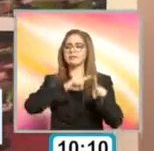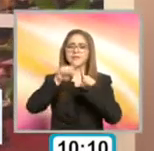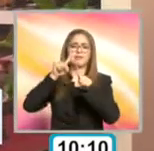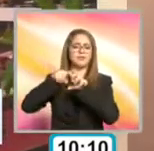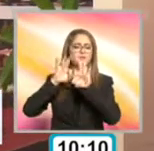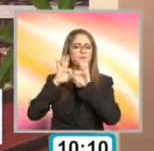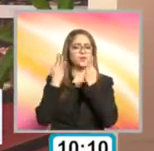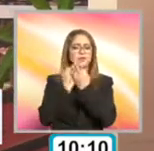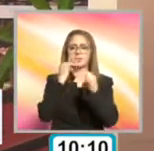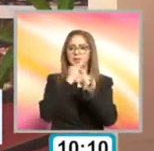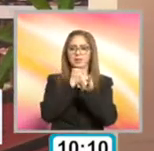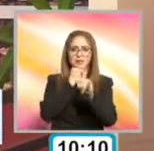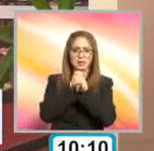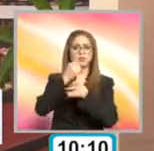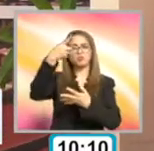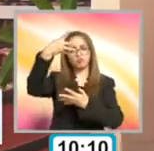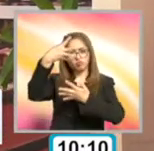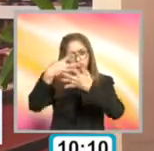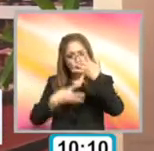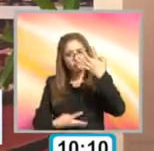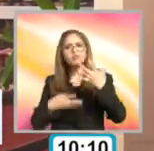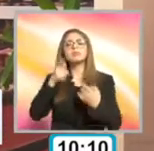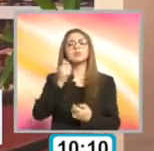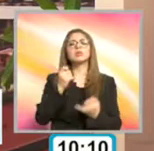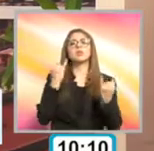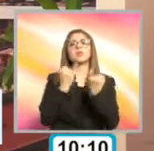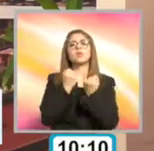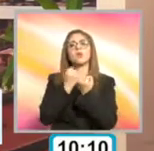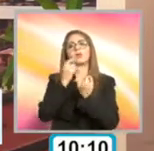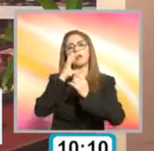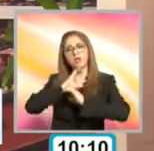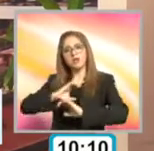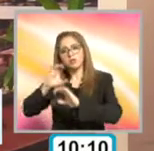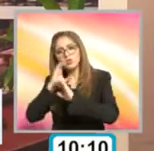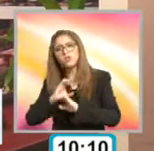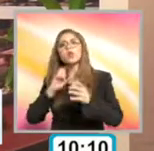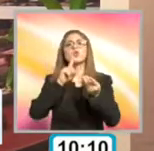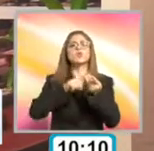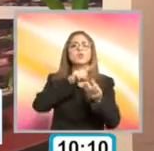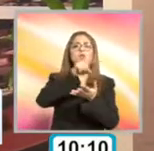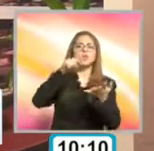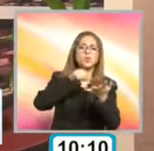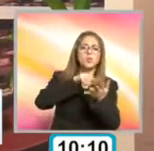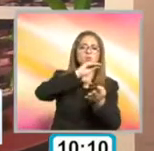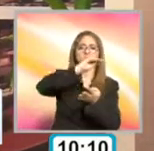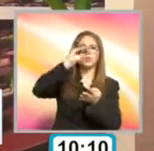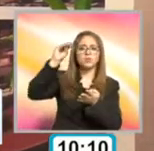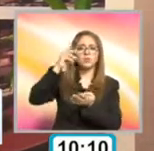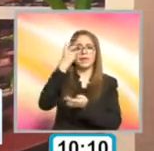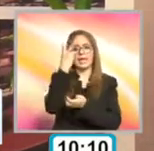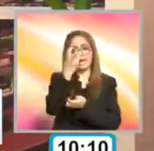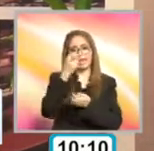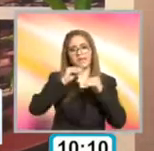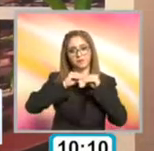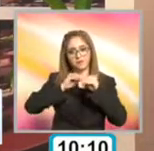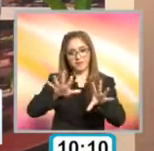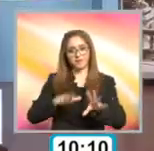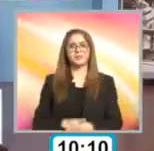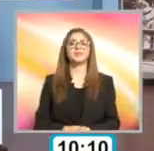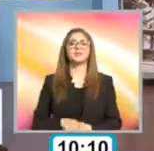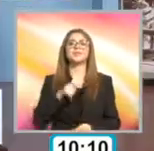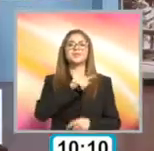Cereceres, y ahí aparece pues todo lo que es nuestro sencillo, nuestras canciones, presentaciones y todo lo que quieran saber de nosotros, ahí lo van a encontrar. Muy bien, el